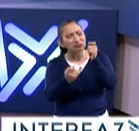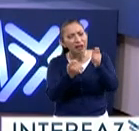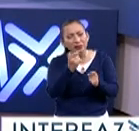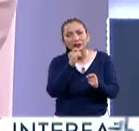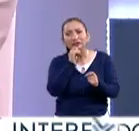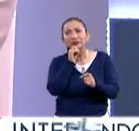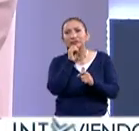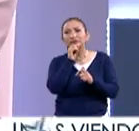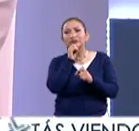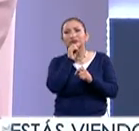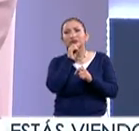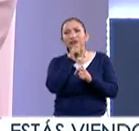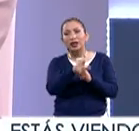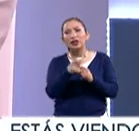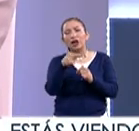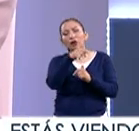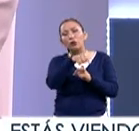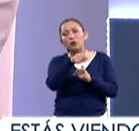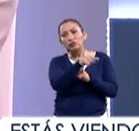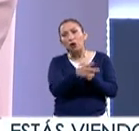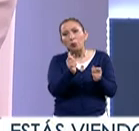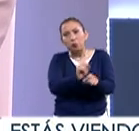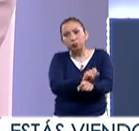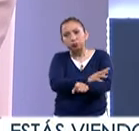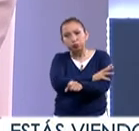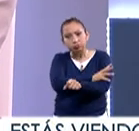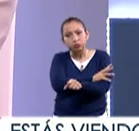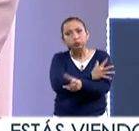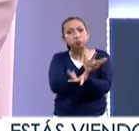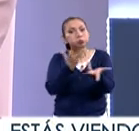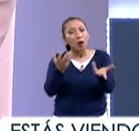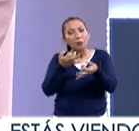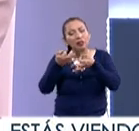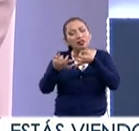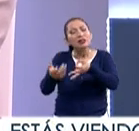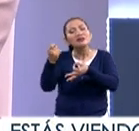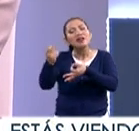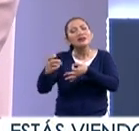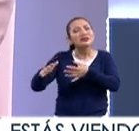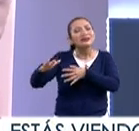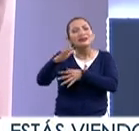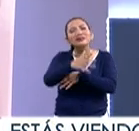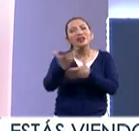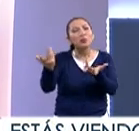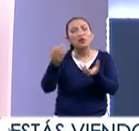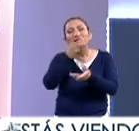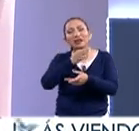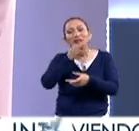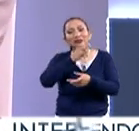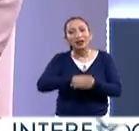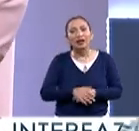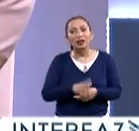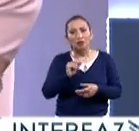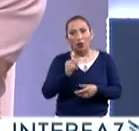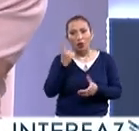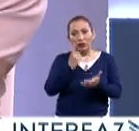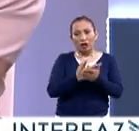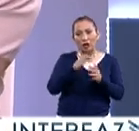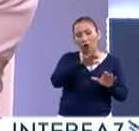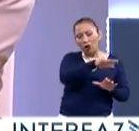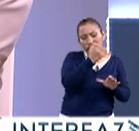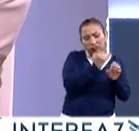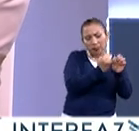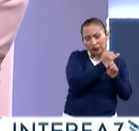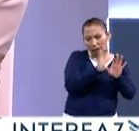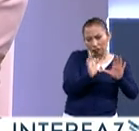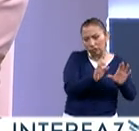seguramente que le causará a usted emoción, atracción, este tipo de celebraciones, no nada más desde la trinchera